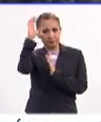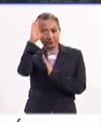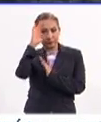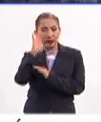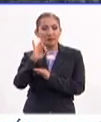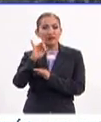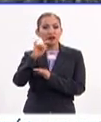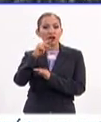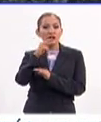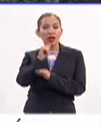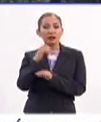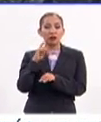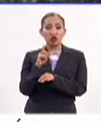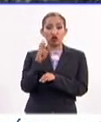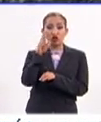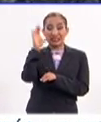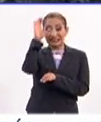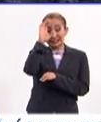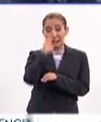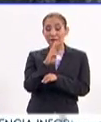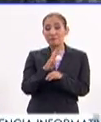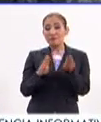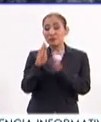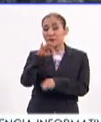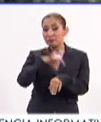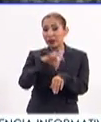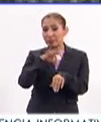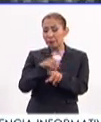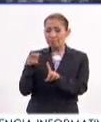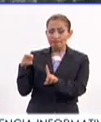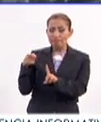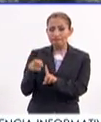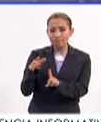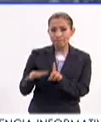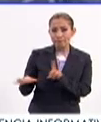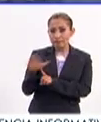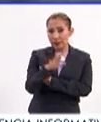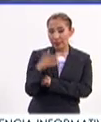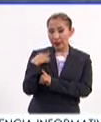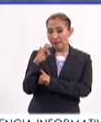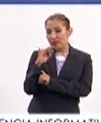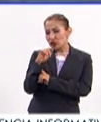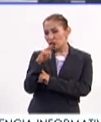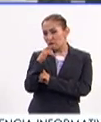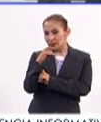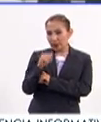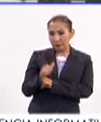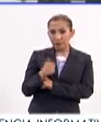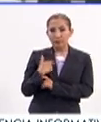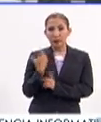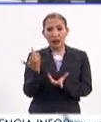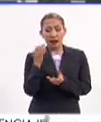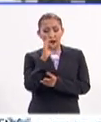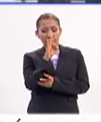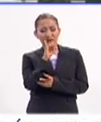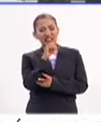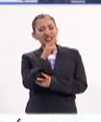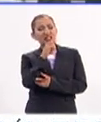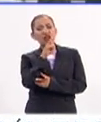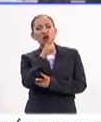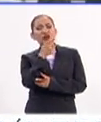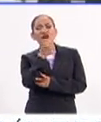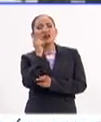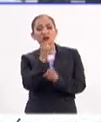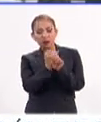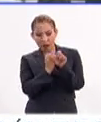Ciencias Fisiológicas y el doctorado en Ciencias Biomédicas, específicamente en el área de Fisiología. Bueno, la fisiología es